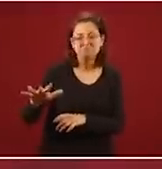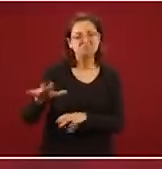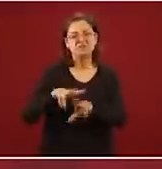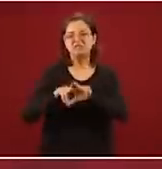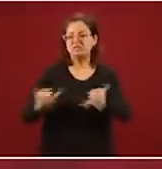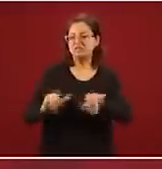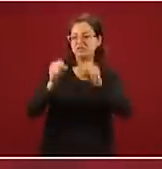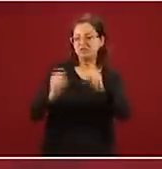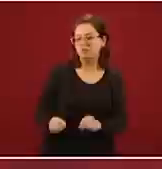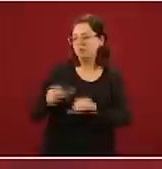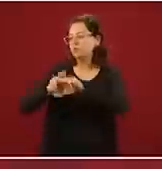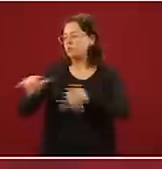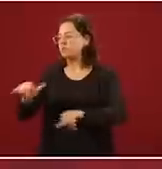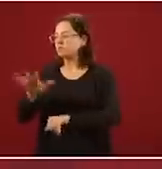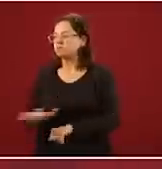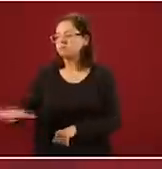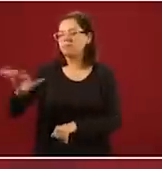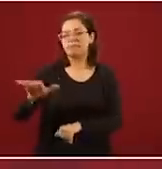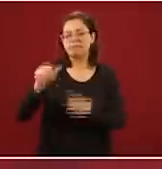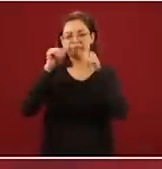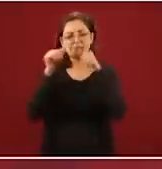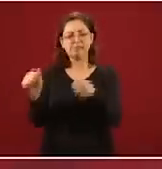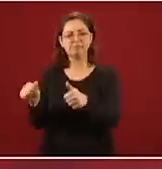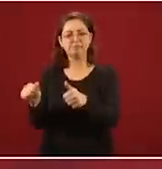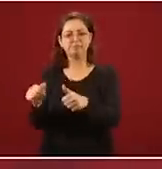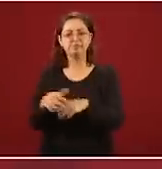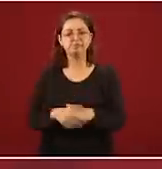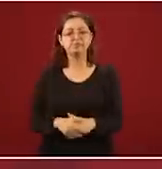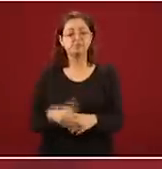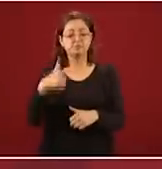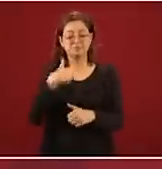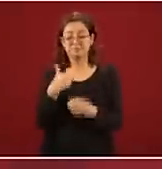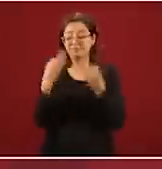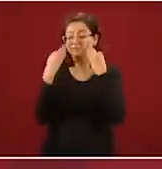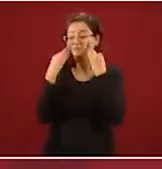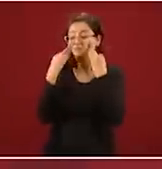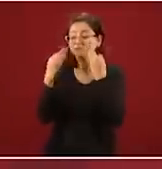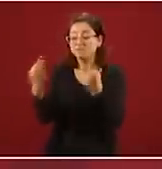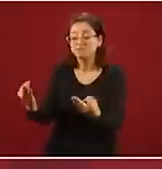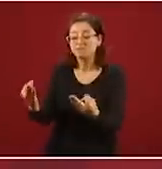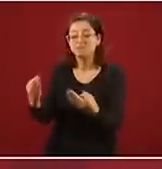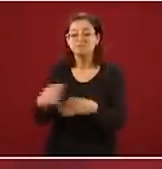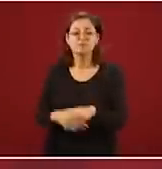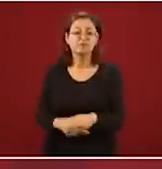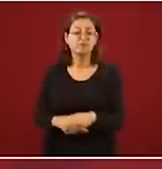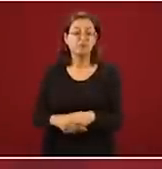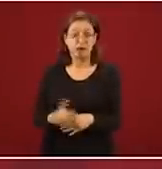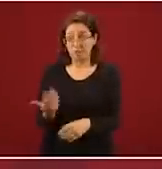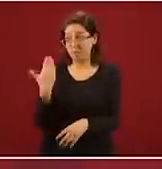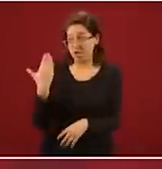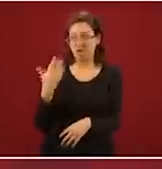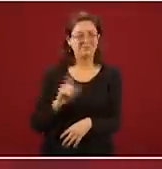pero lo constaté desde hace años